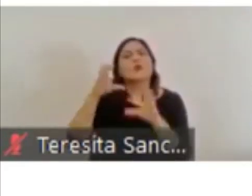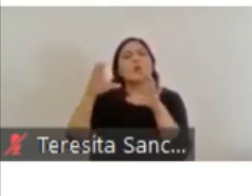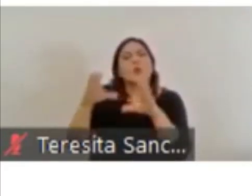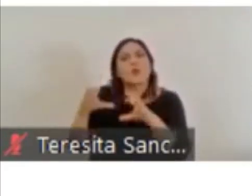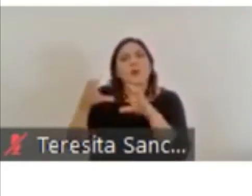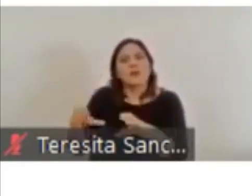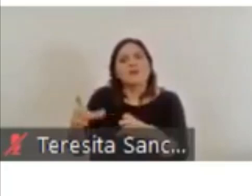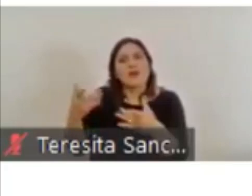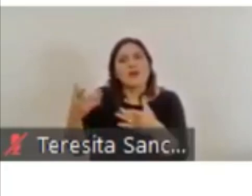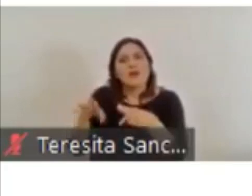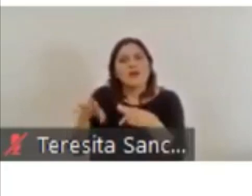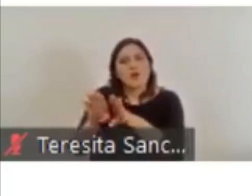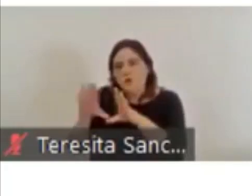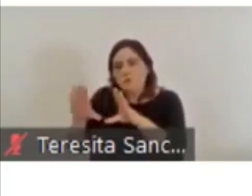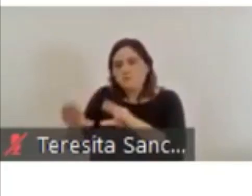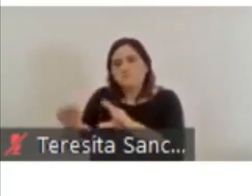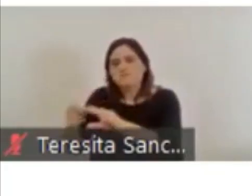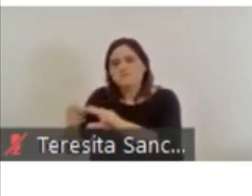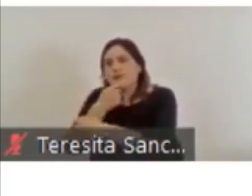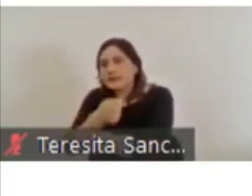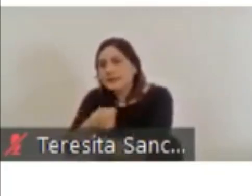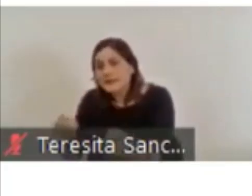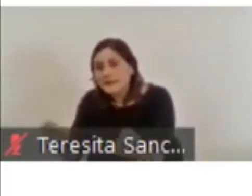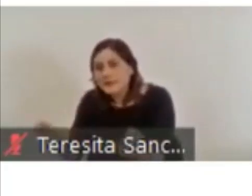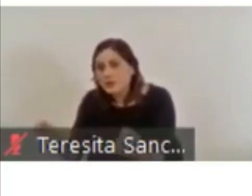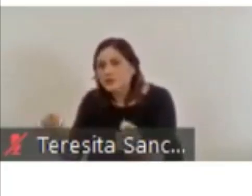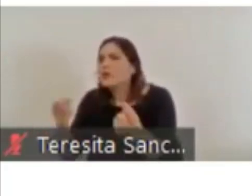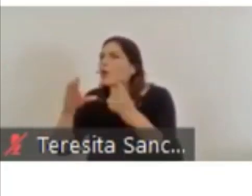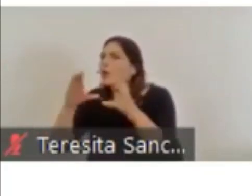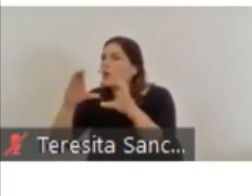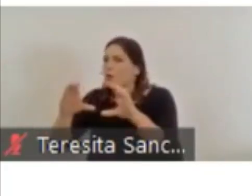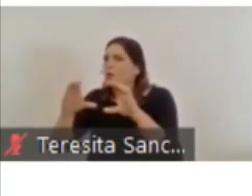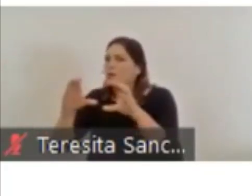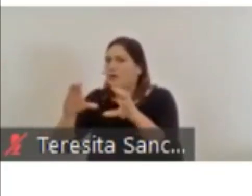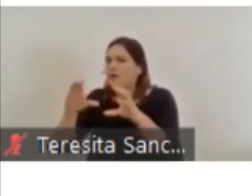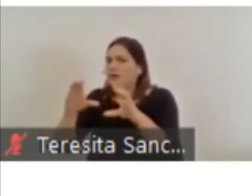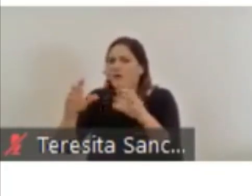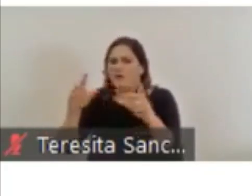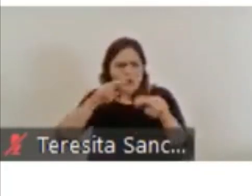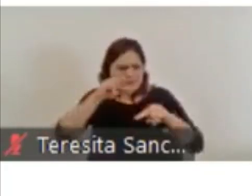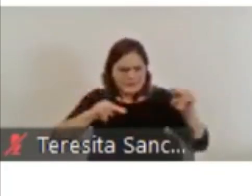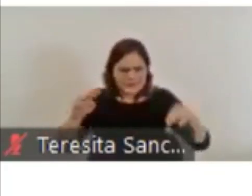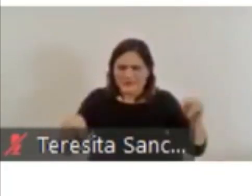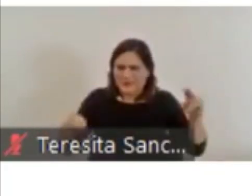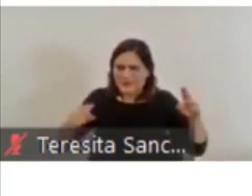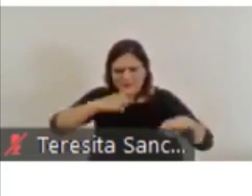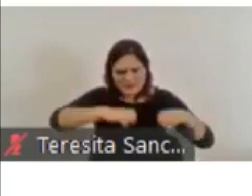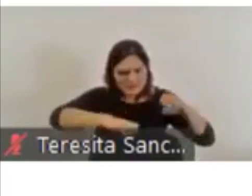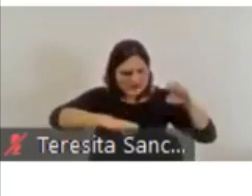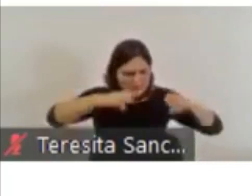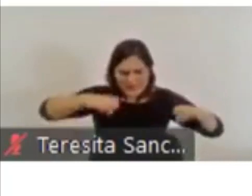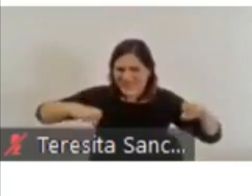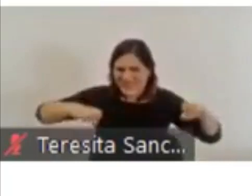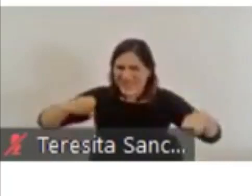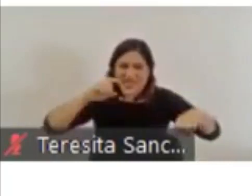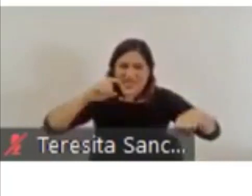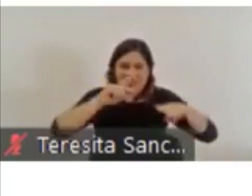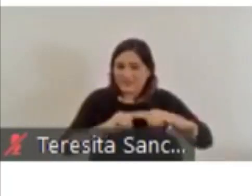a nuestros pequeños, cómo los enseñamos. Hay distintas etapas en las que debemos de trabajar con los